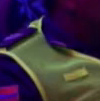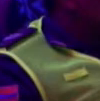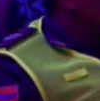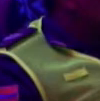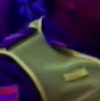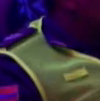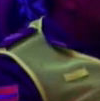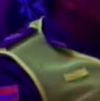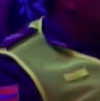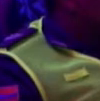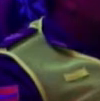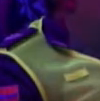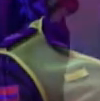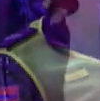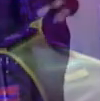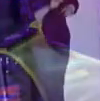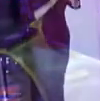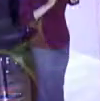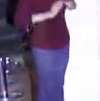inquietudes planteadas por la ciudadanía.